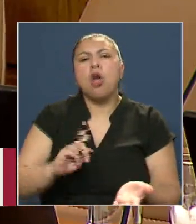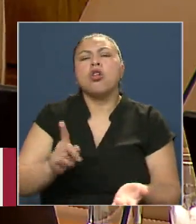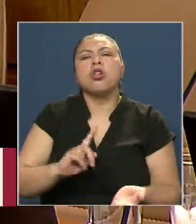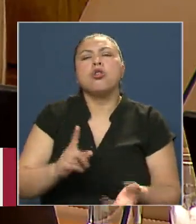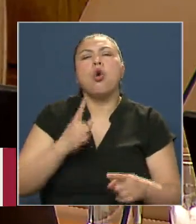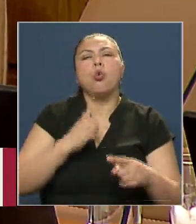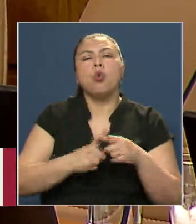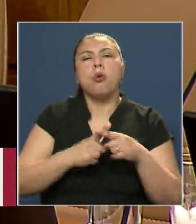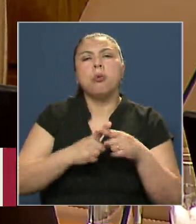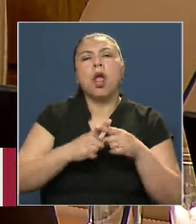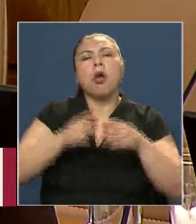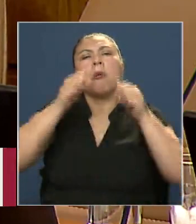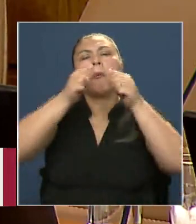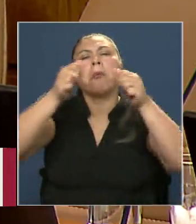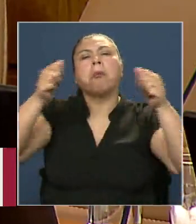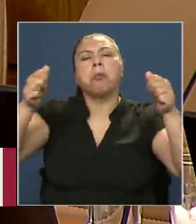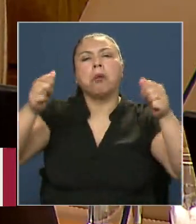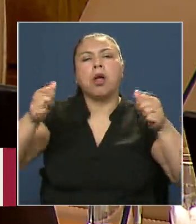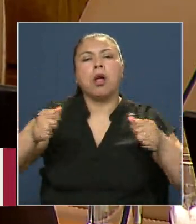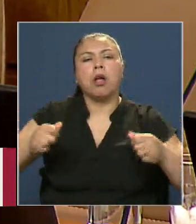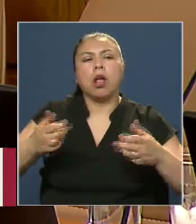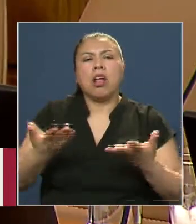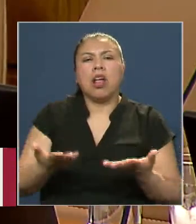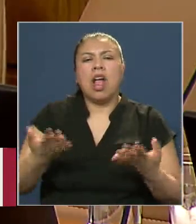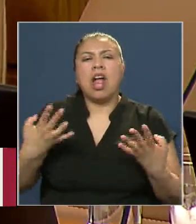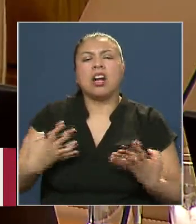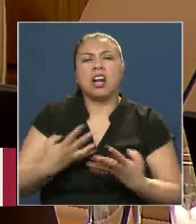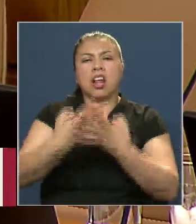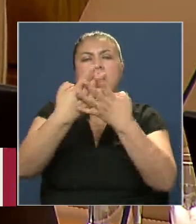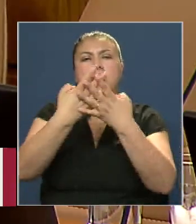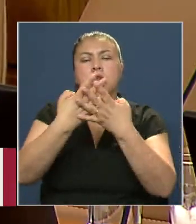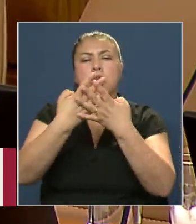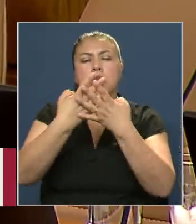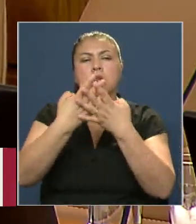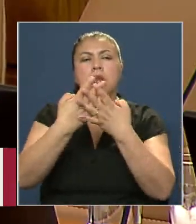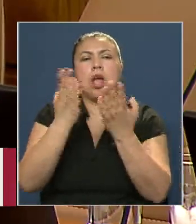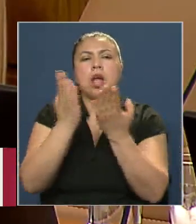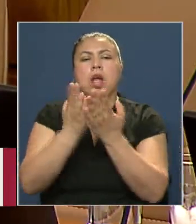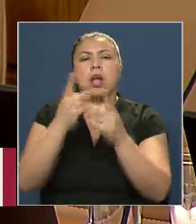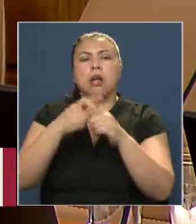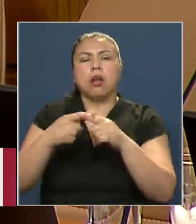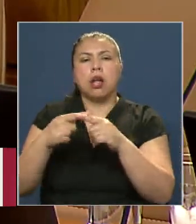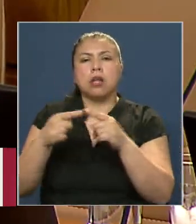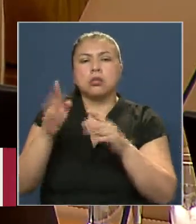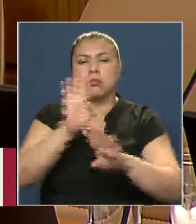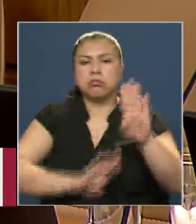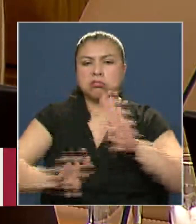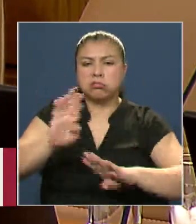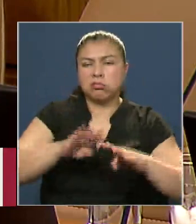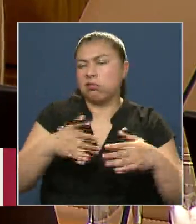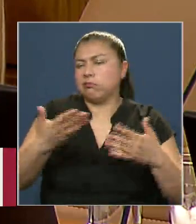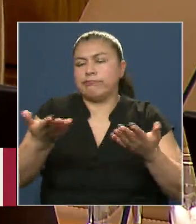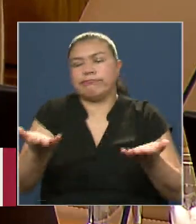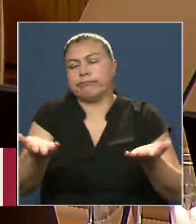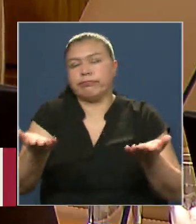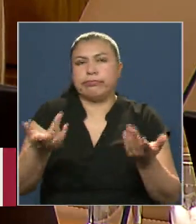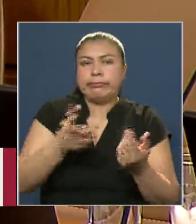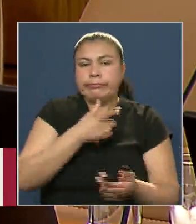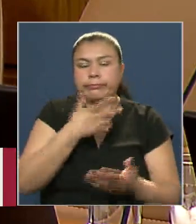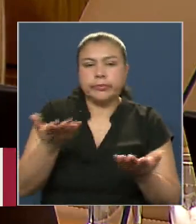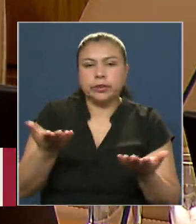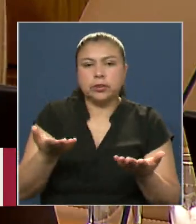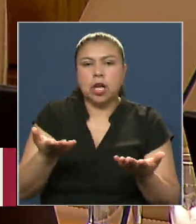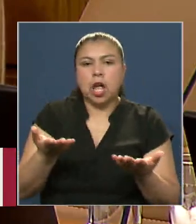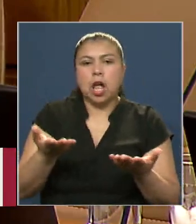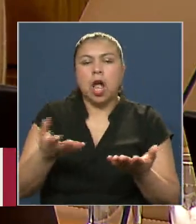propaganda. El de la red clase media protegida está bien para, no sé, promover